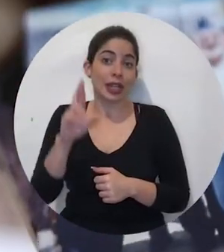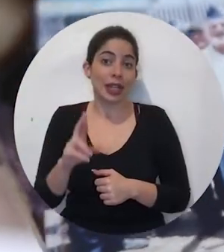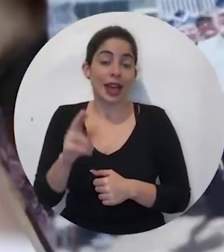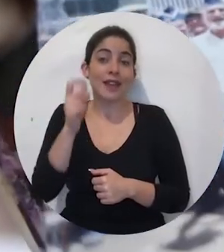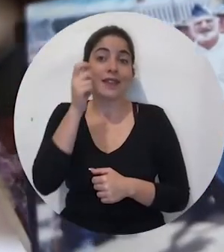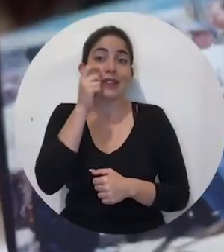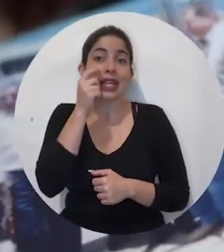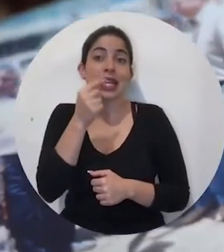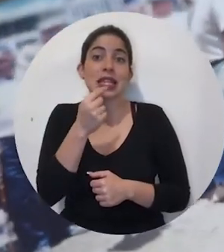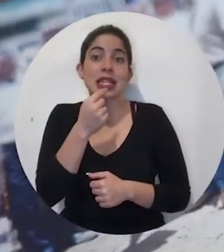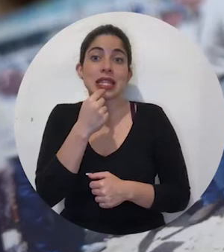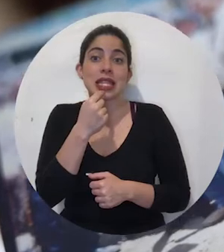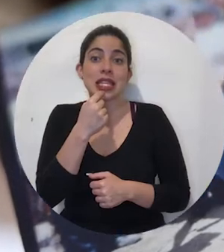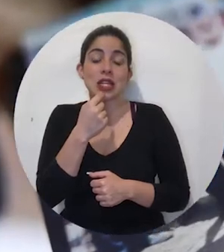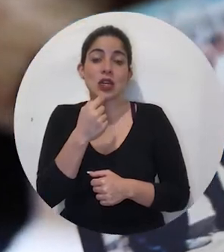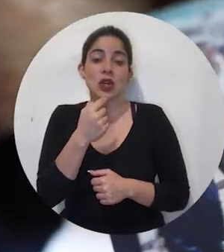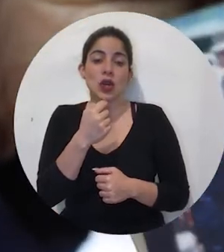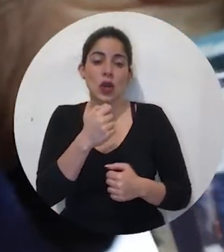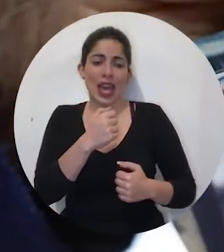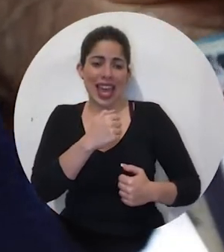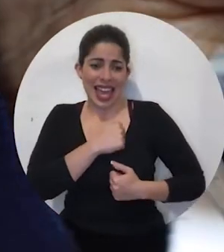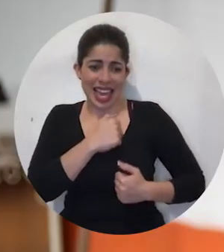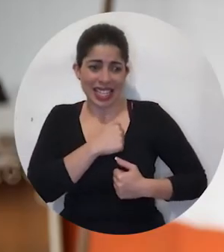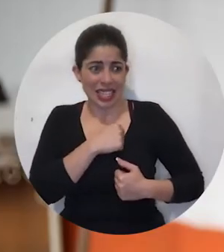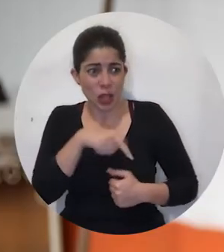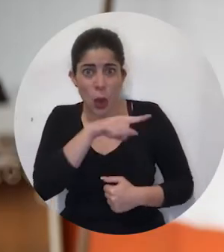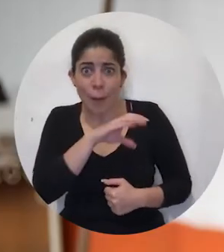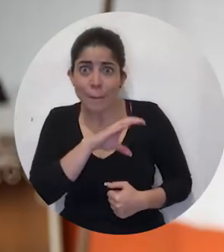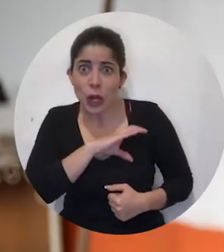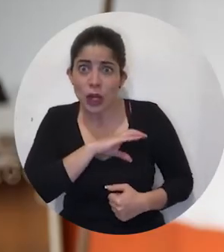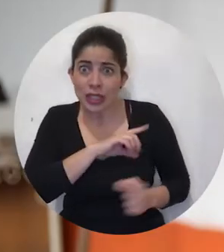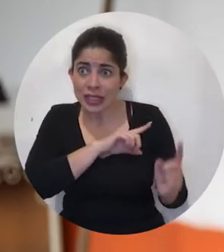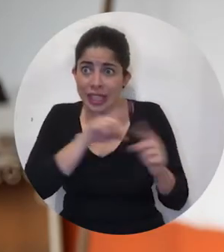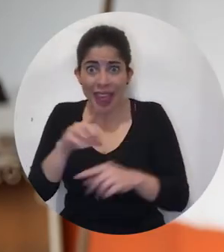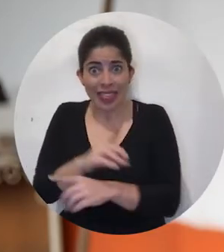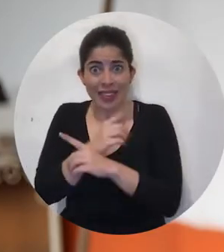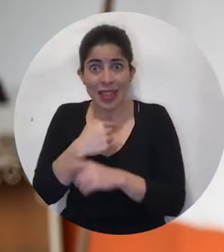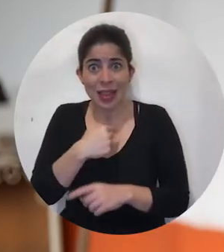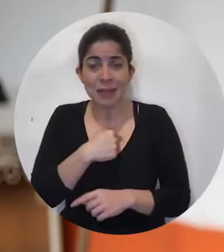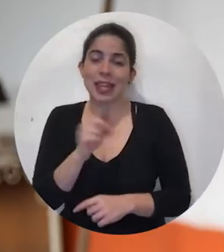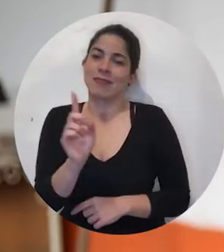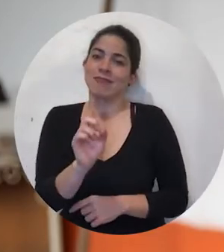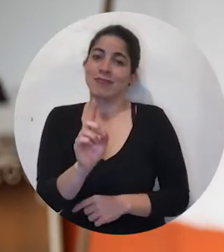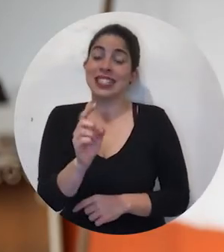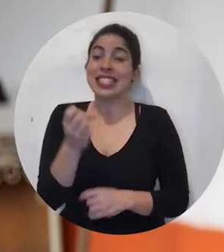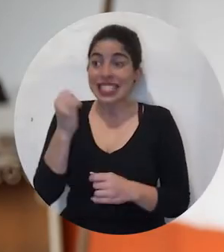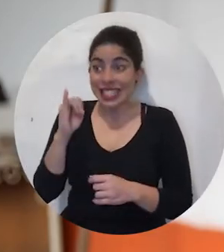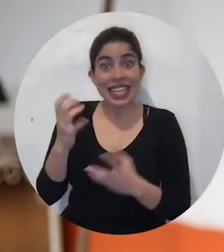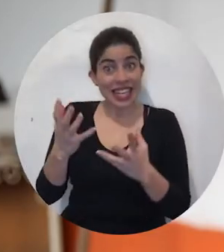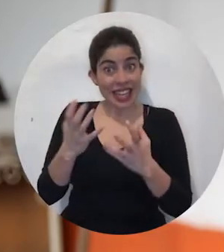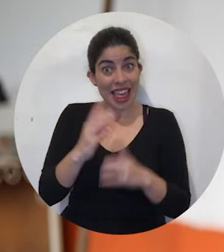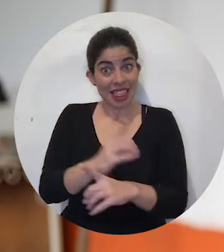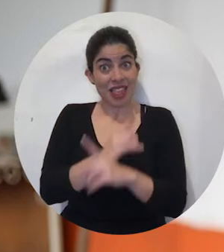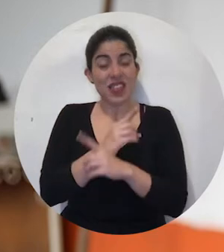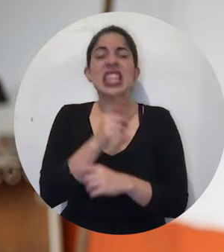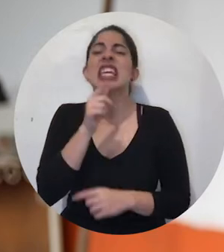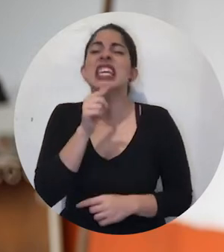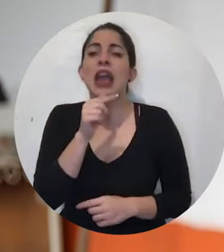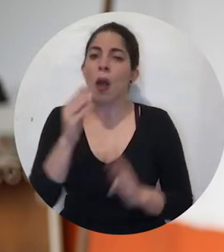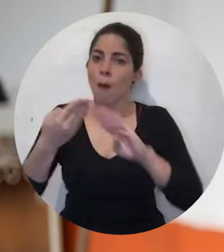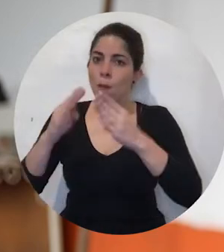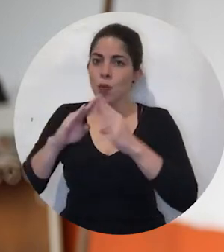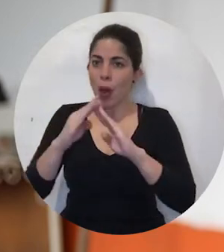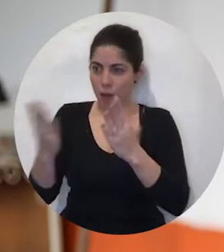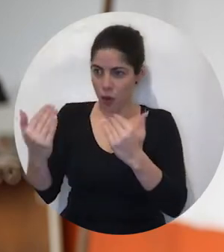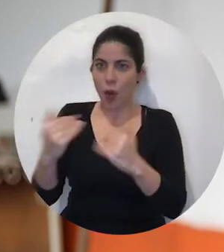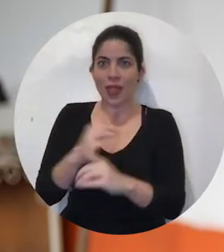En Costa Rica, Figueres dijo, no voy a mandar el ejército, pero no voy a mandar la policía a que me defienda, sino que si me quieren defender,